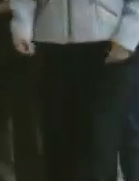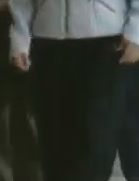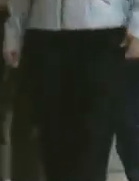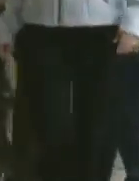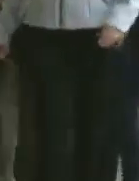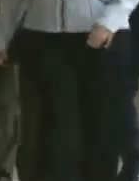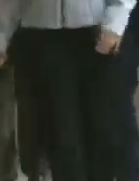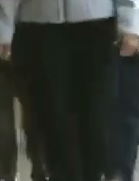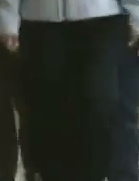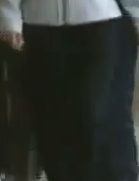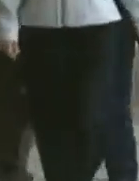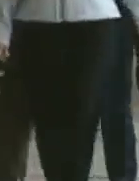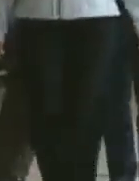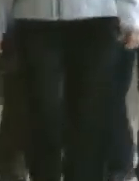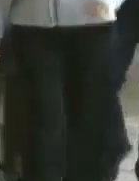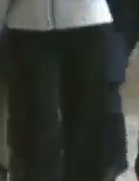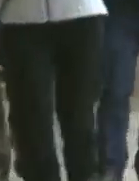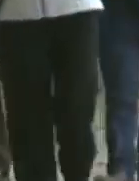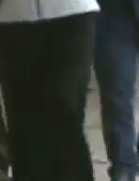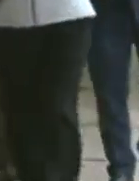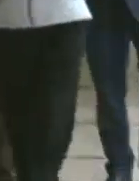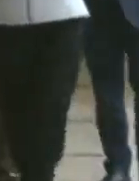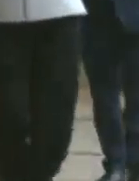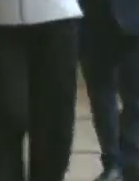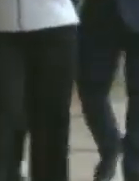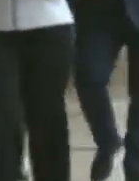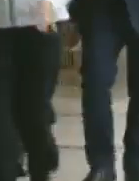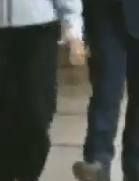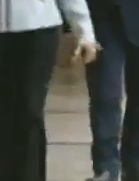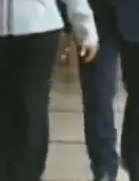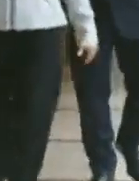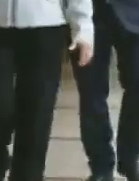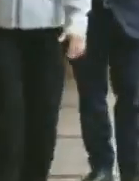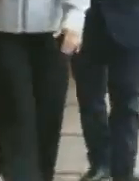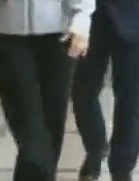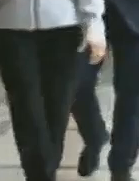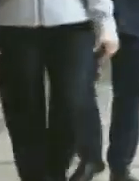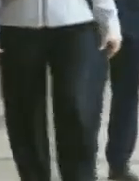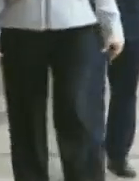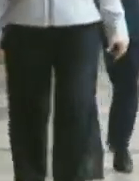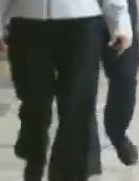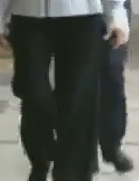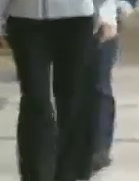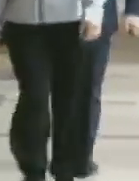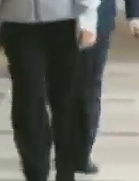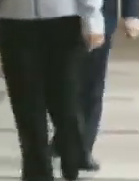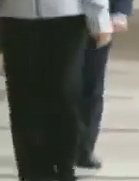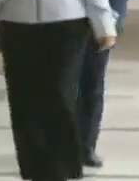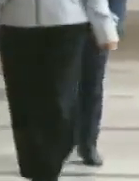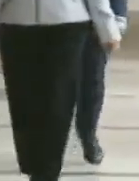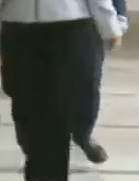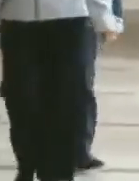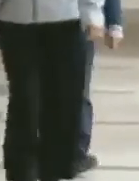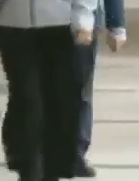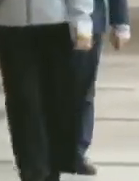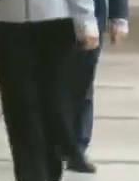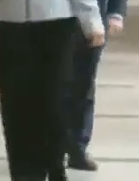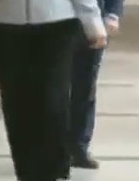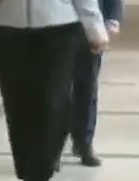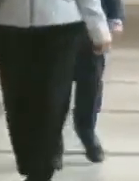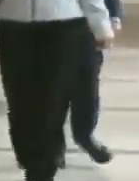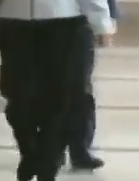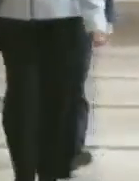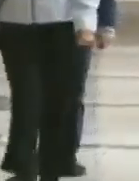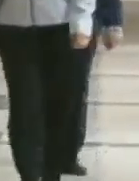estratégica con las instituciones del estado venezolano nuestra constitución lo ha reiterado el presidente de la república bolivariana de venezuela nicolás